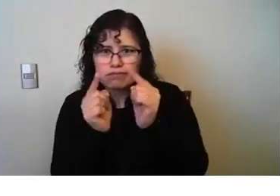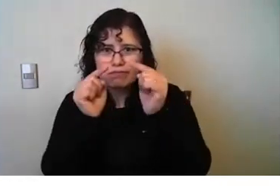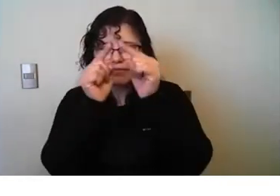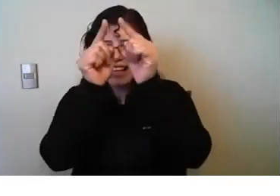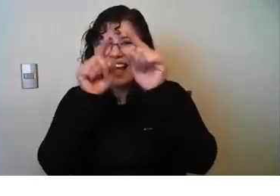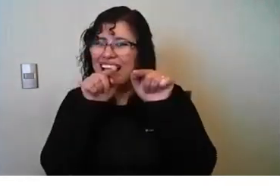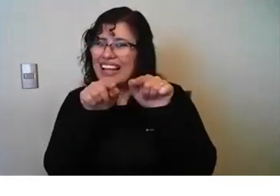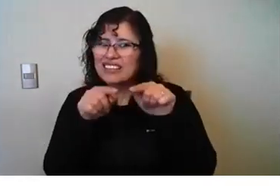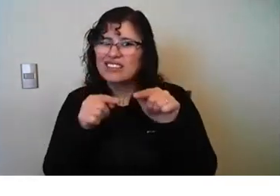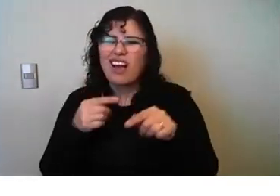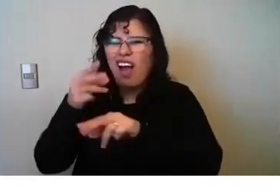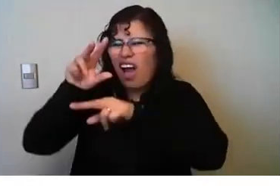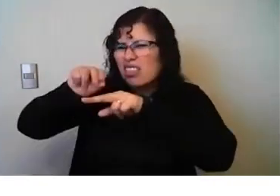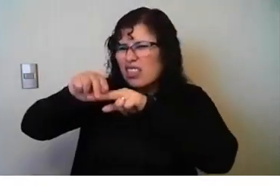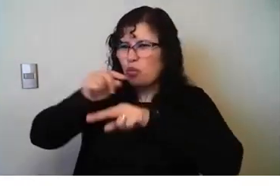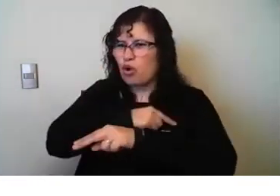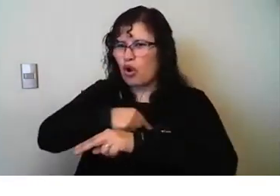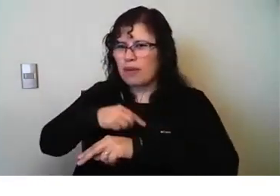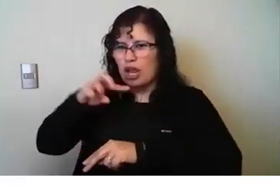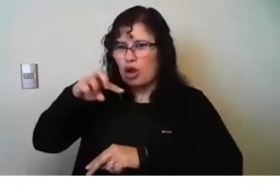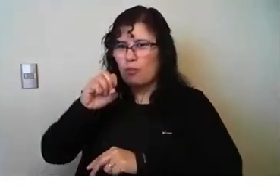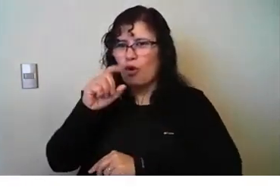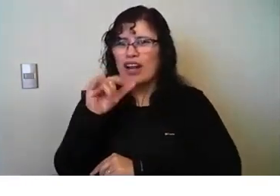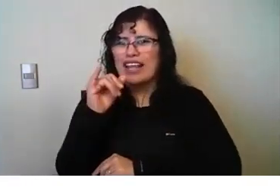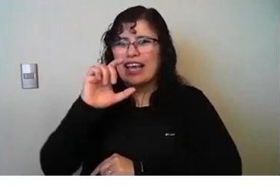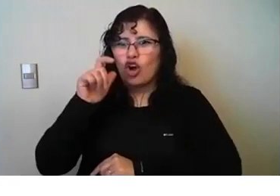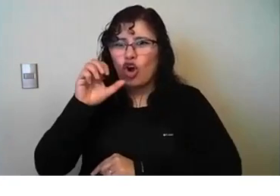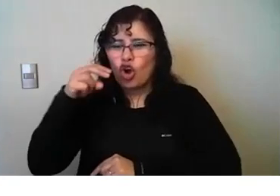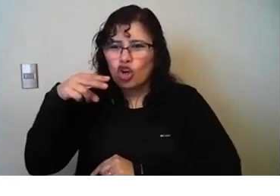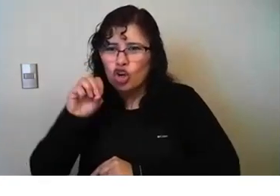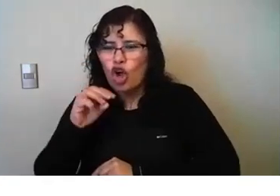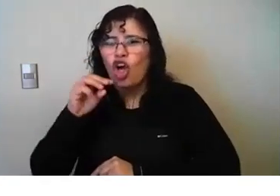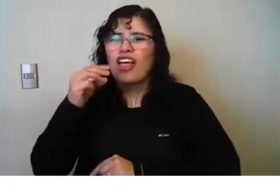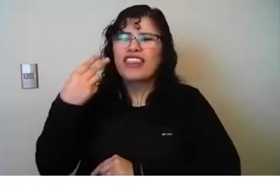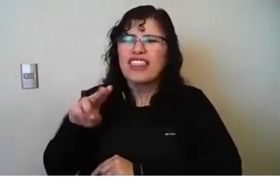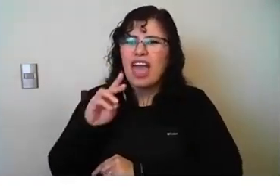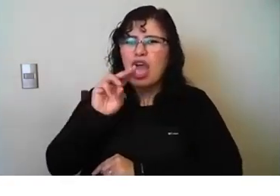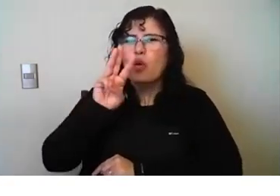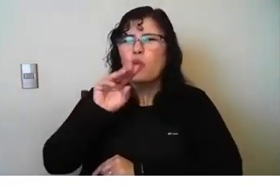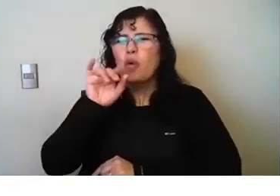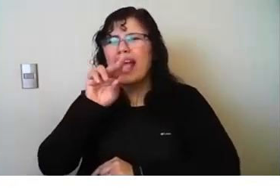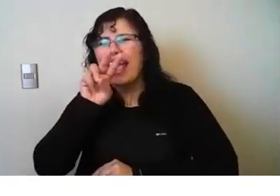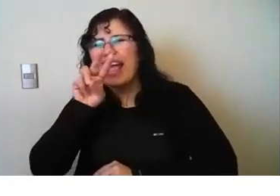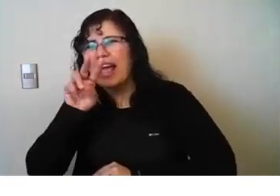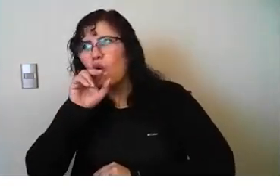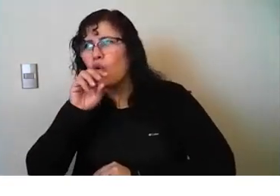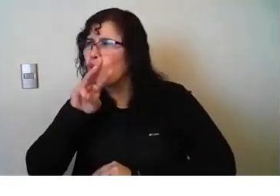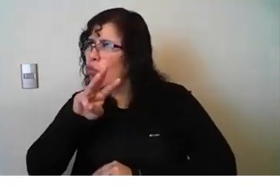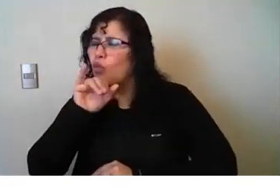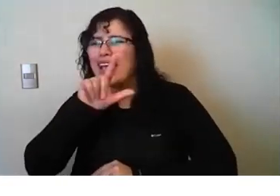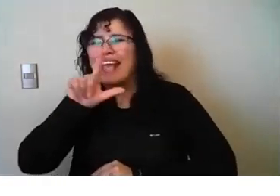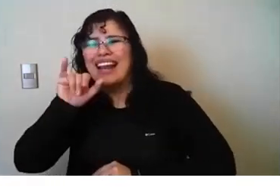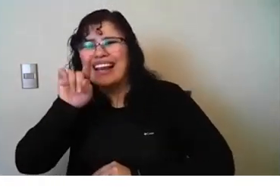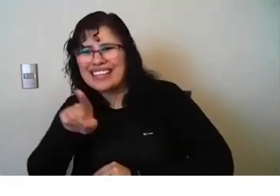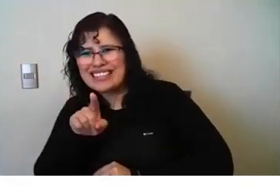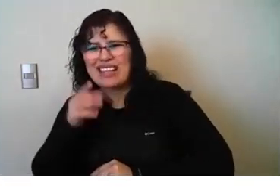también antiguamente se conocía con el nombre de polígono de Willis. Entonces, el sistema carotídeo aporta cierta parte de este